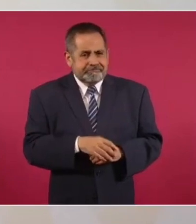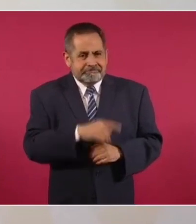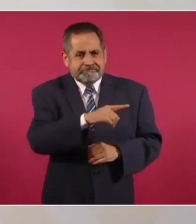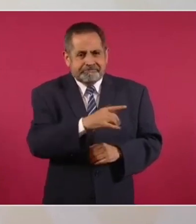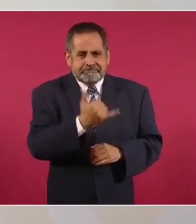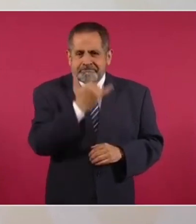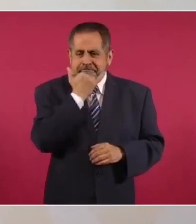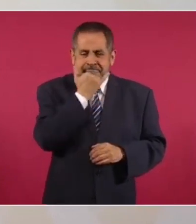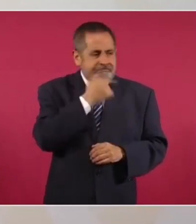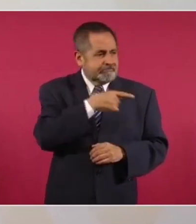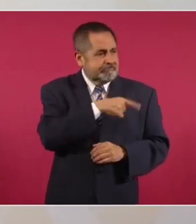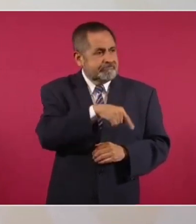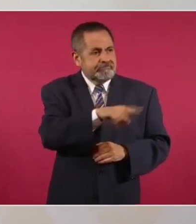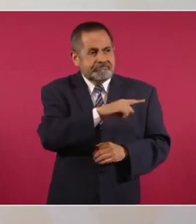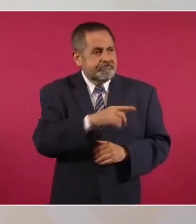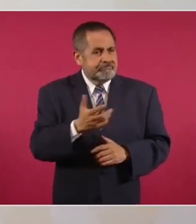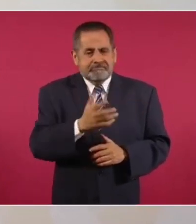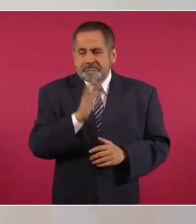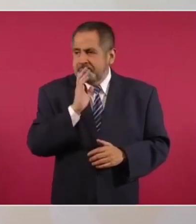de manera